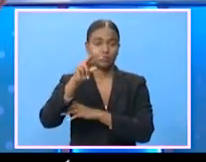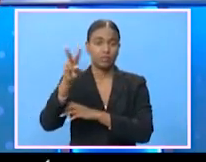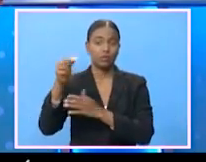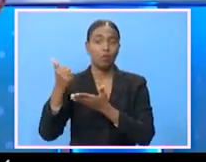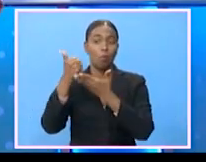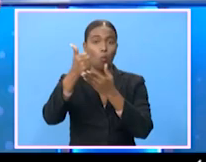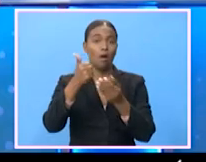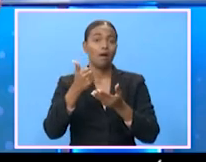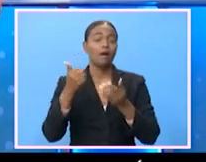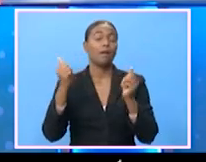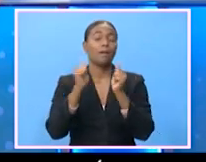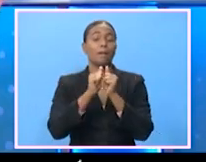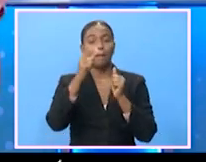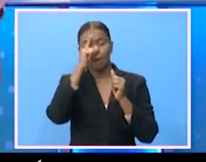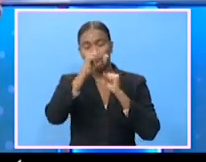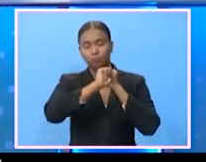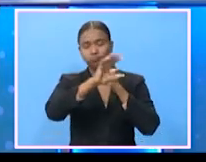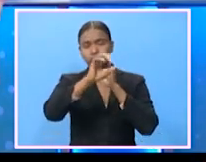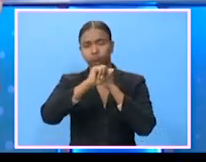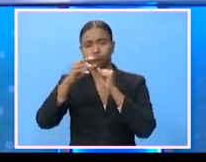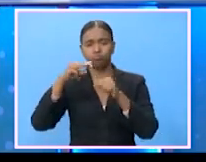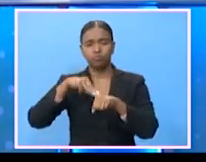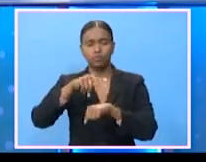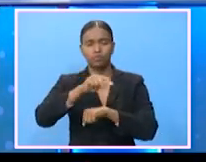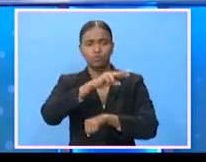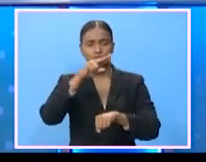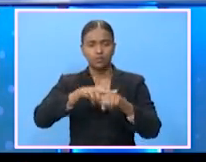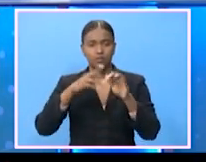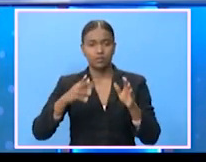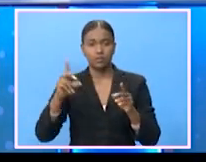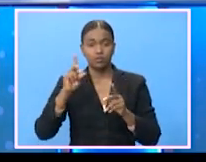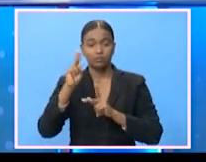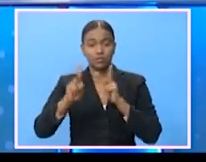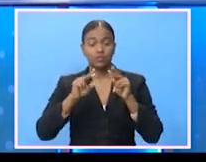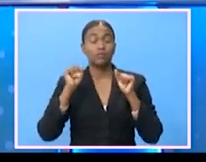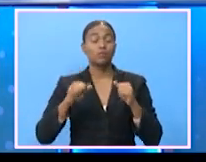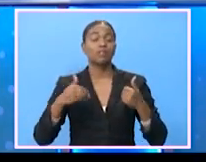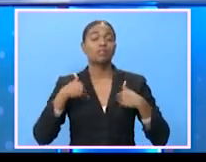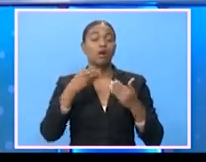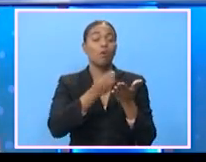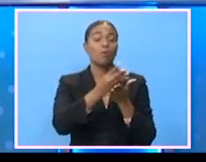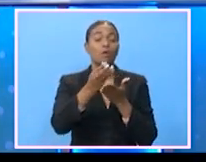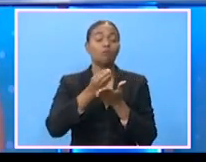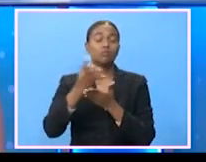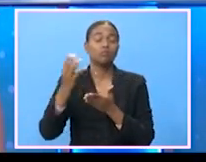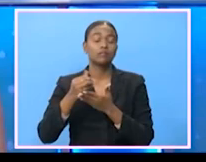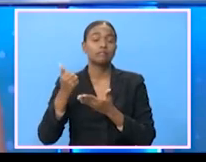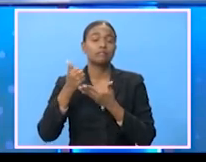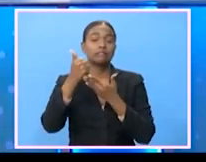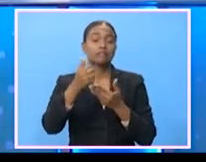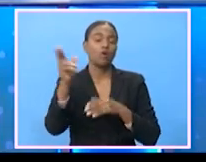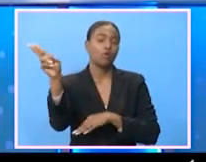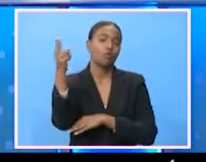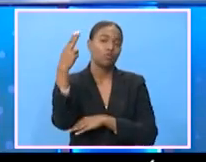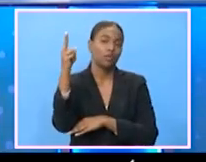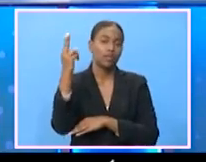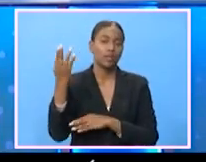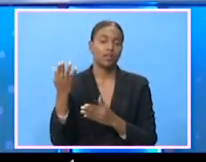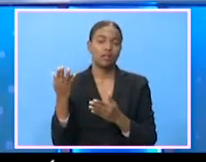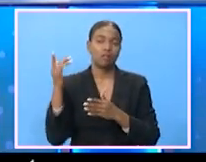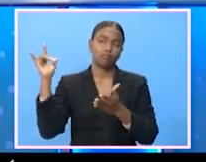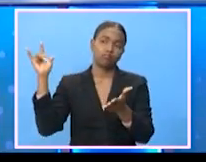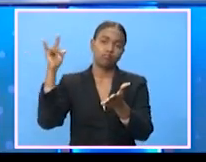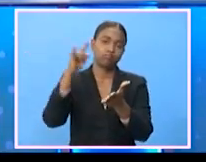sirve de plataforma para la promoción del turismo nacional, donde las personas pueden adquirir ofertas que brindan hoteles, líneas